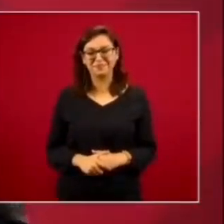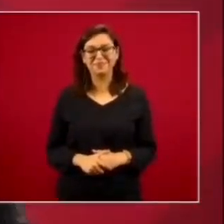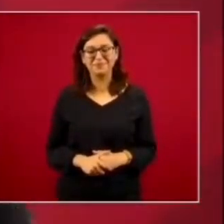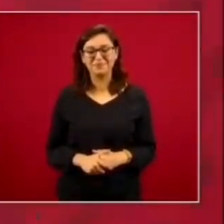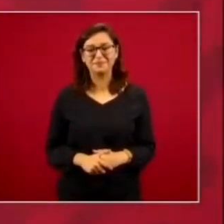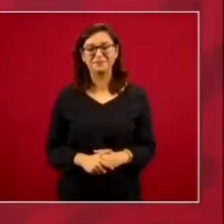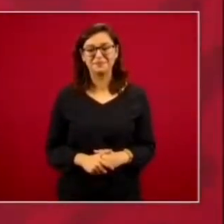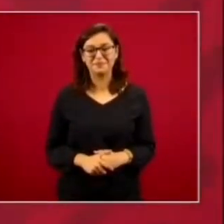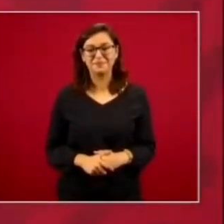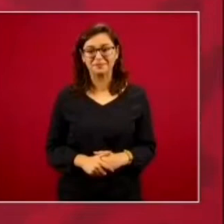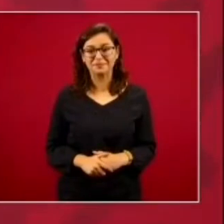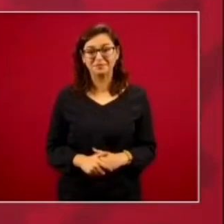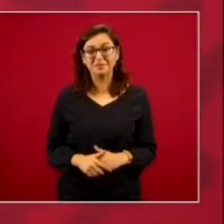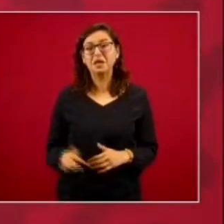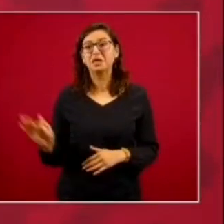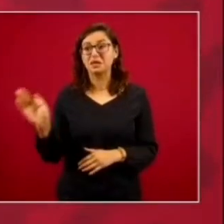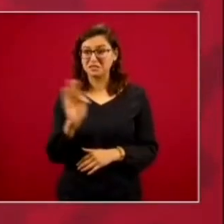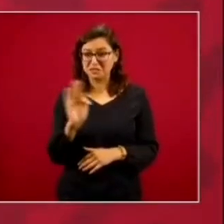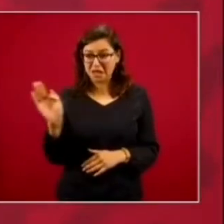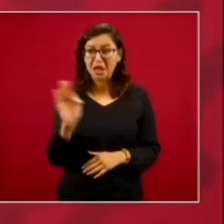puede llegar.